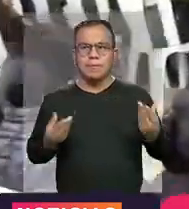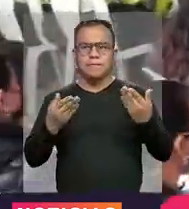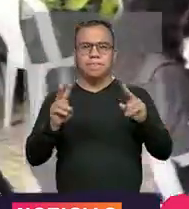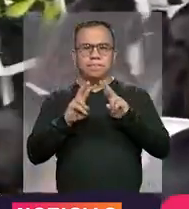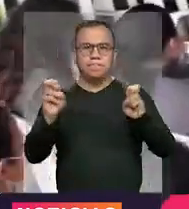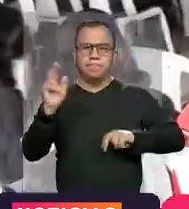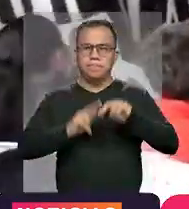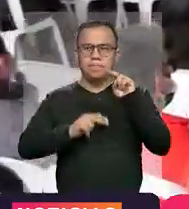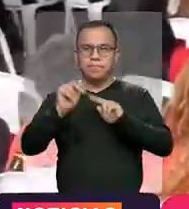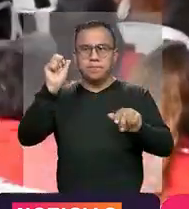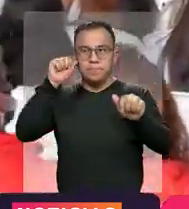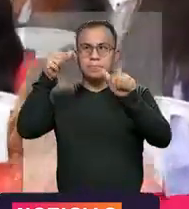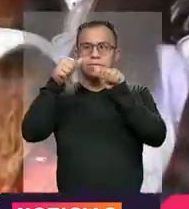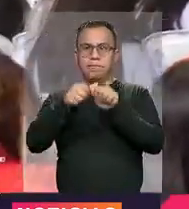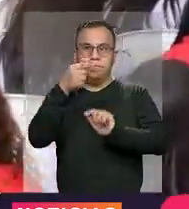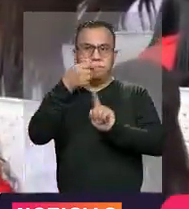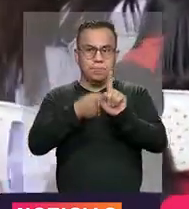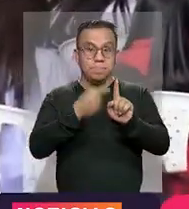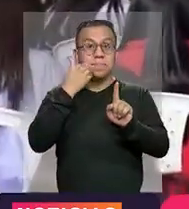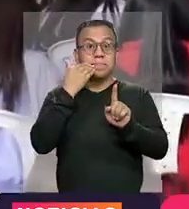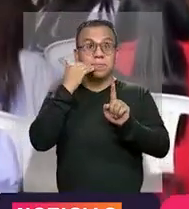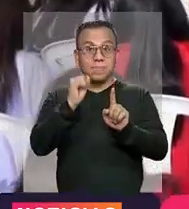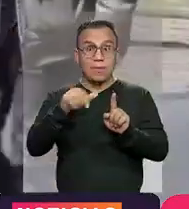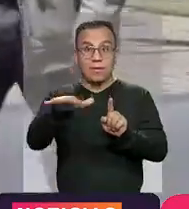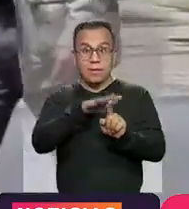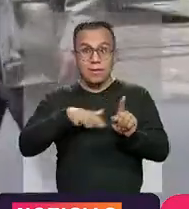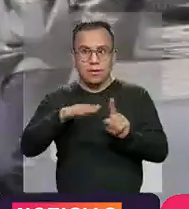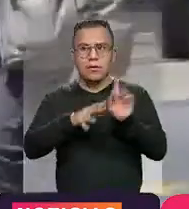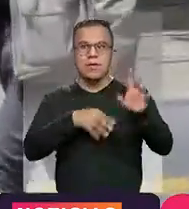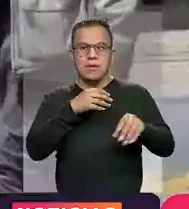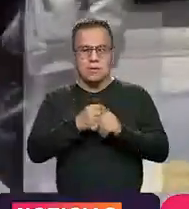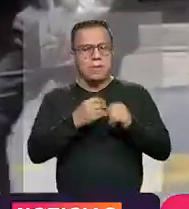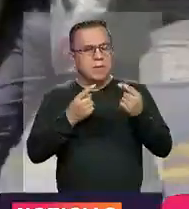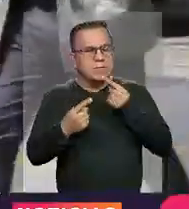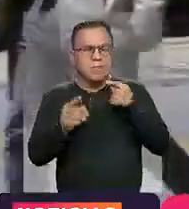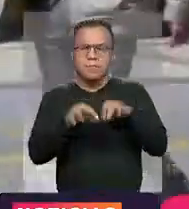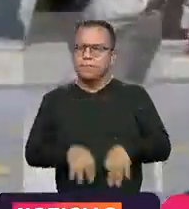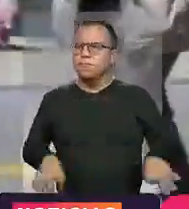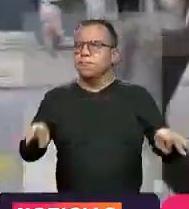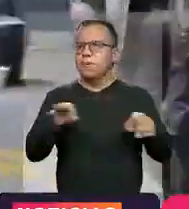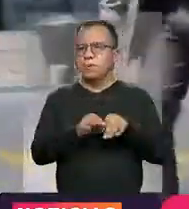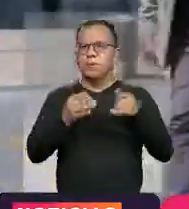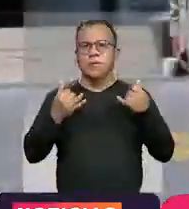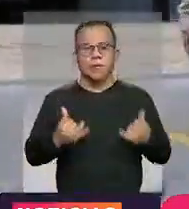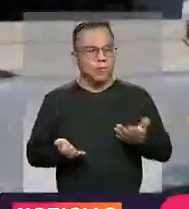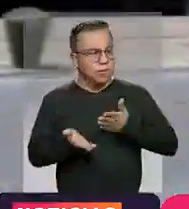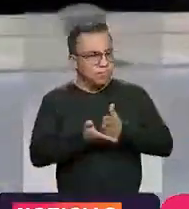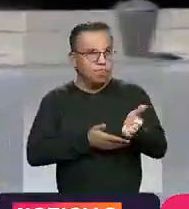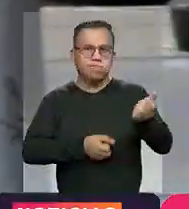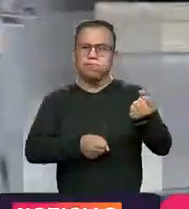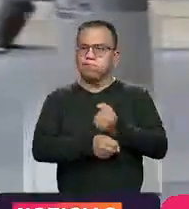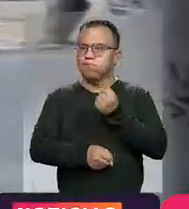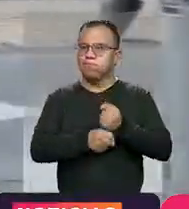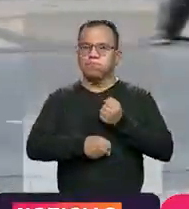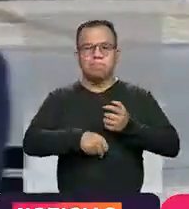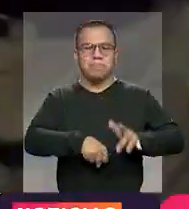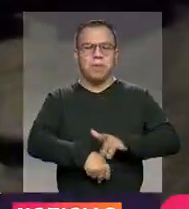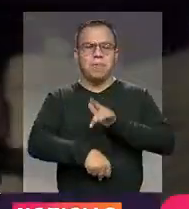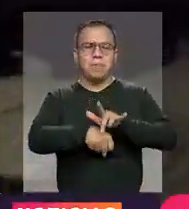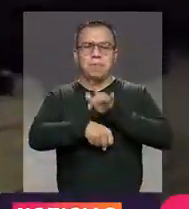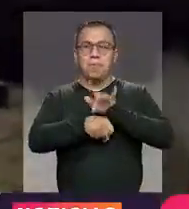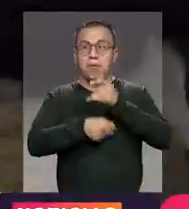de la conmemoración del mes de la mujer, y adicionalmente dijo algo muy importante, y es que seguirá trabajando para incentivar